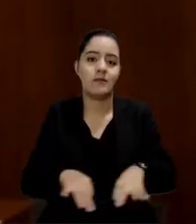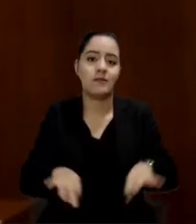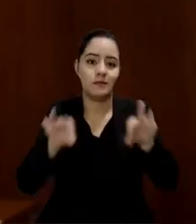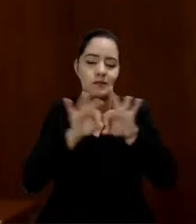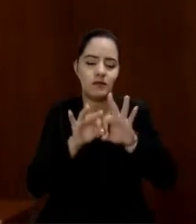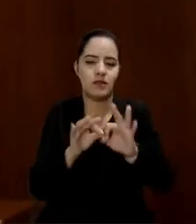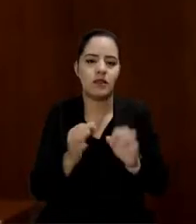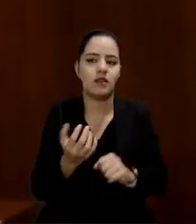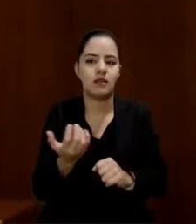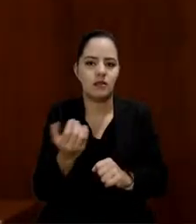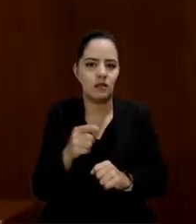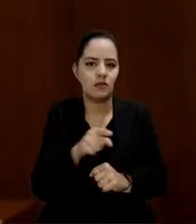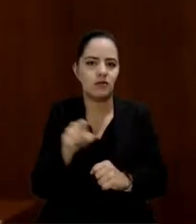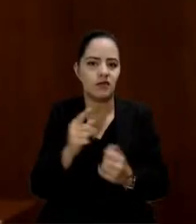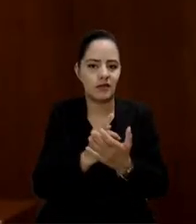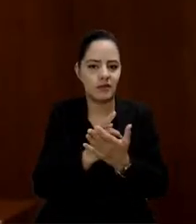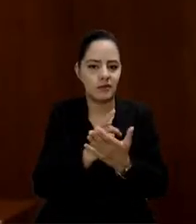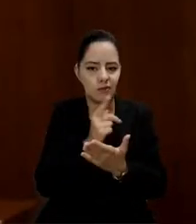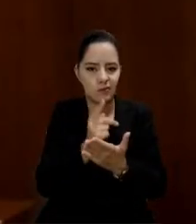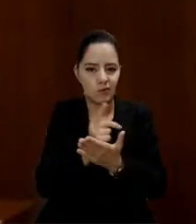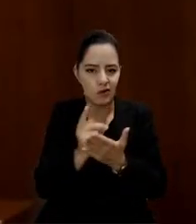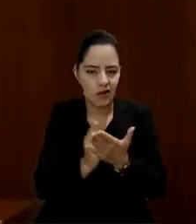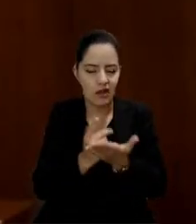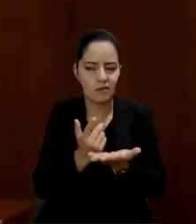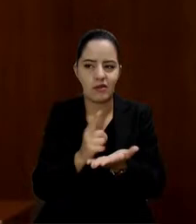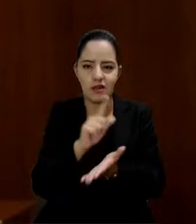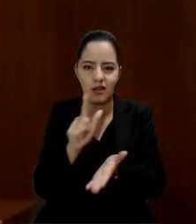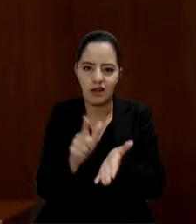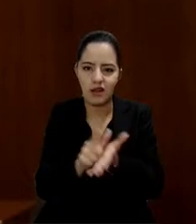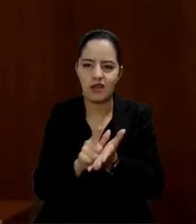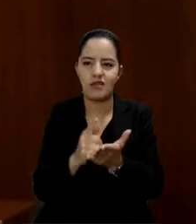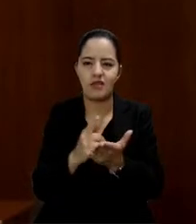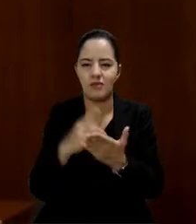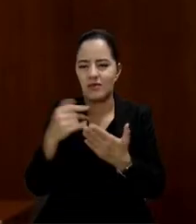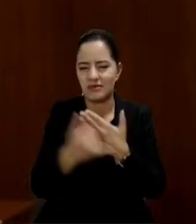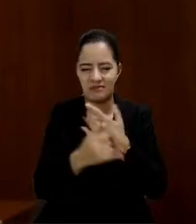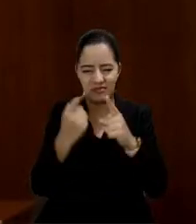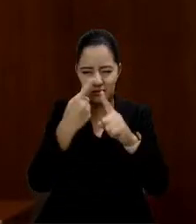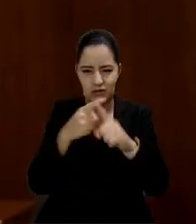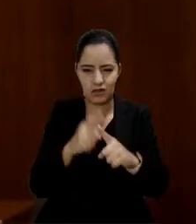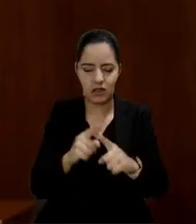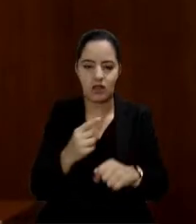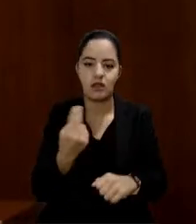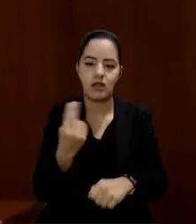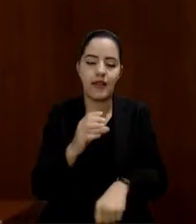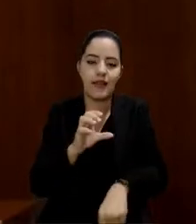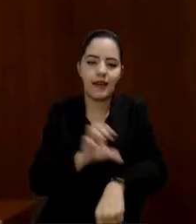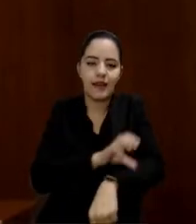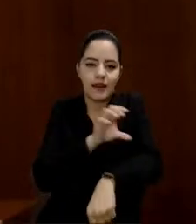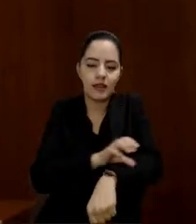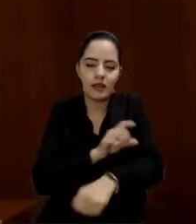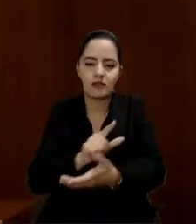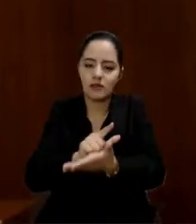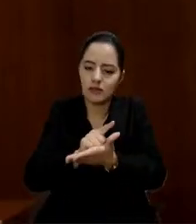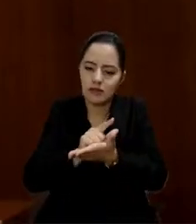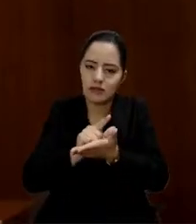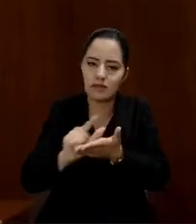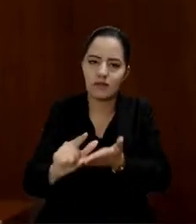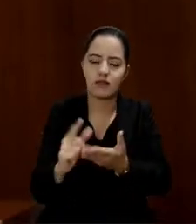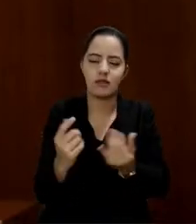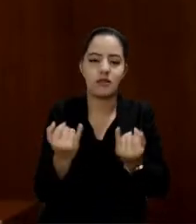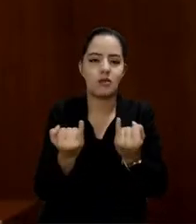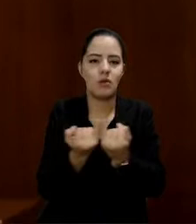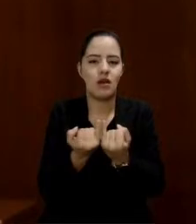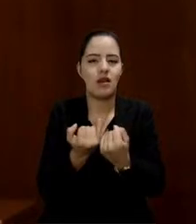sostenible de políticas y acciones en el que promovamos las energías limpias y proyectemos proyectos sustentables